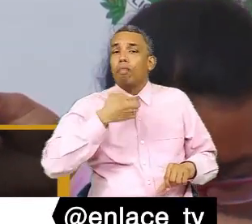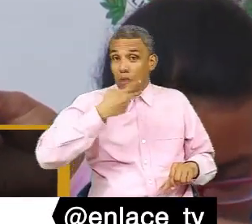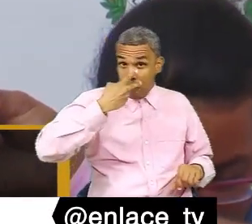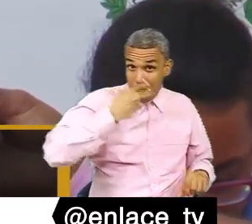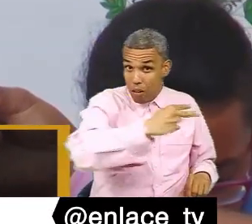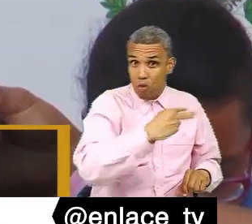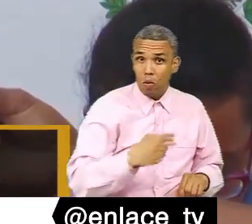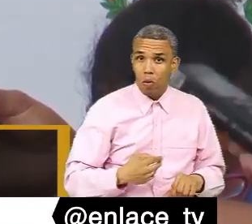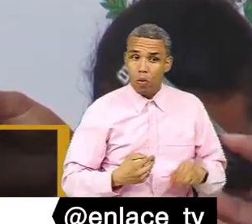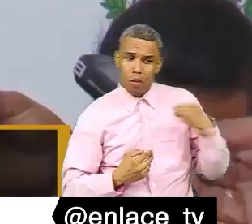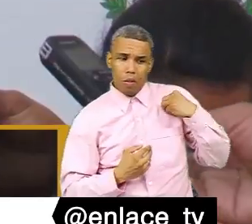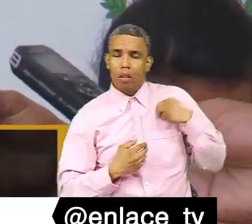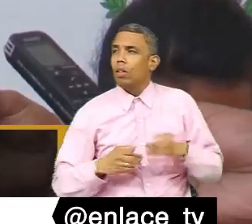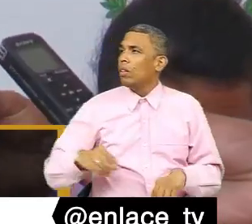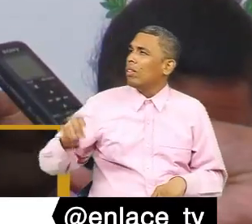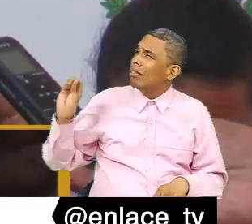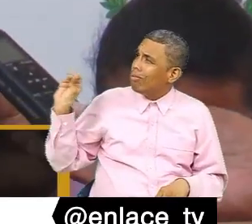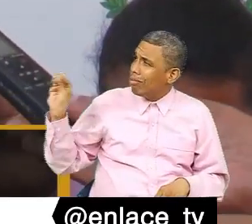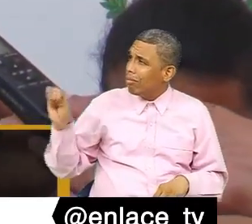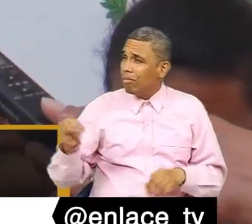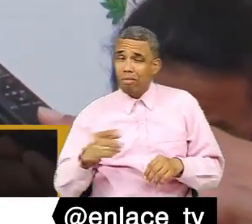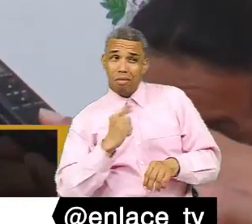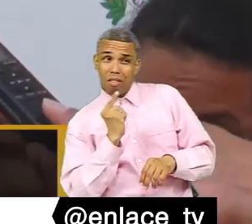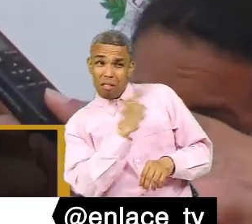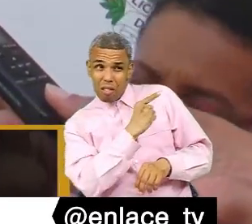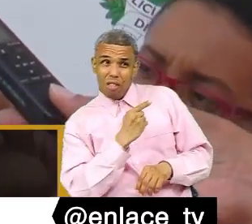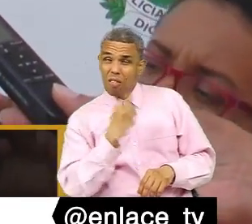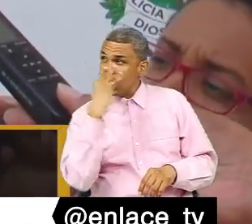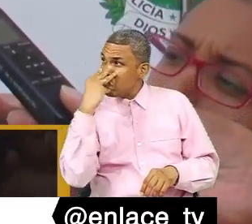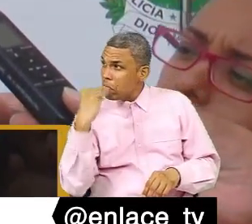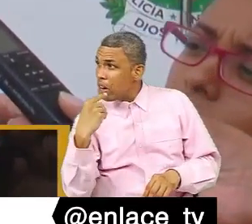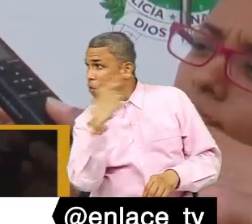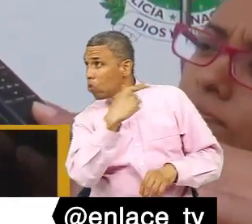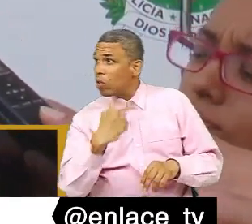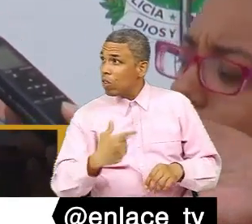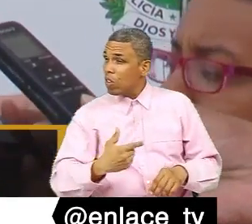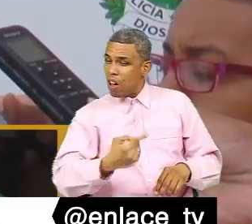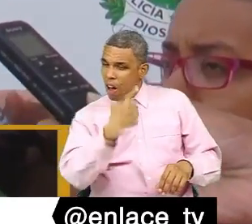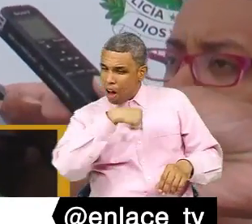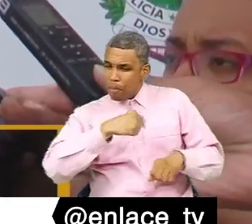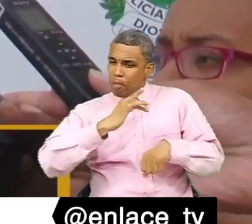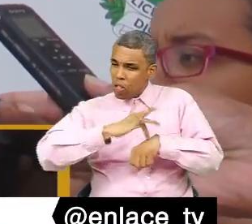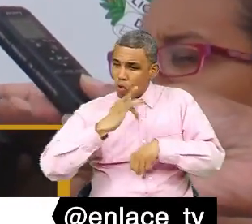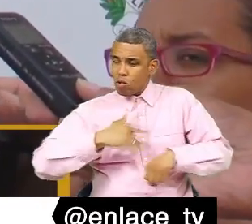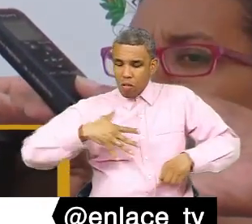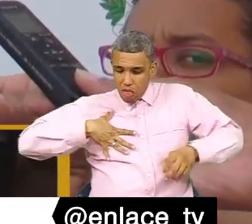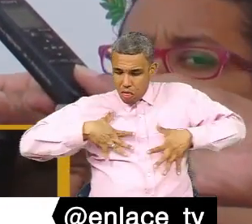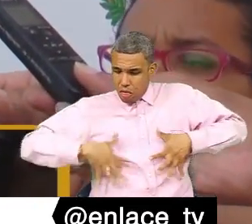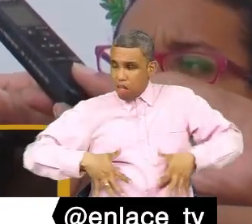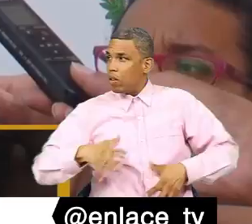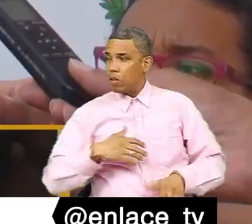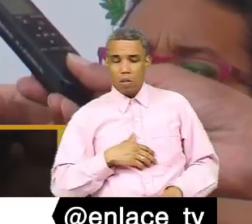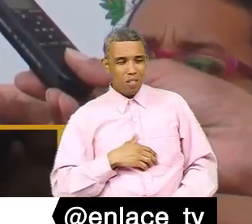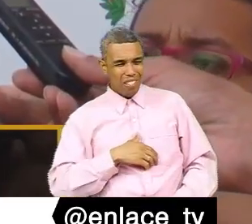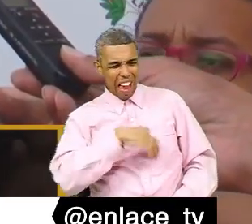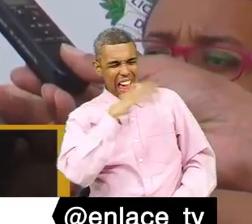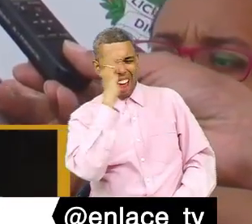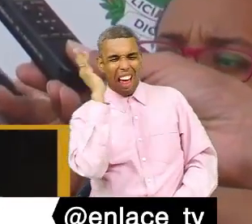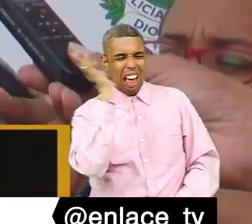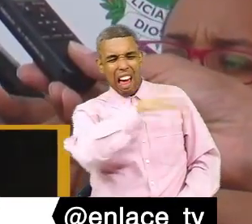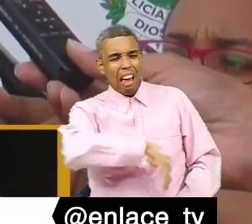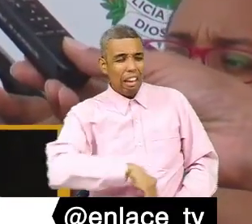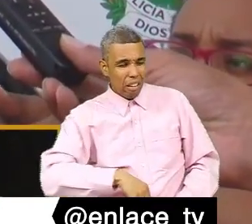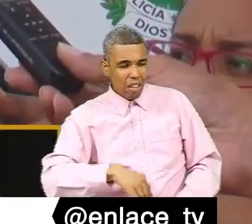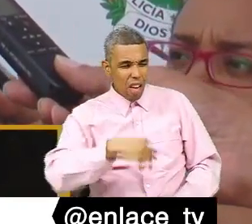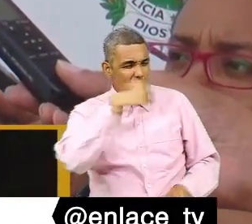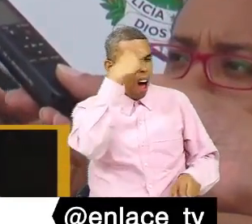nuestros hijos, a cualquier situación que observemos de manera anómala, para tener un canal expedito de comunicación